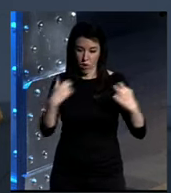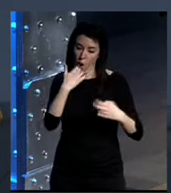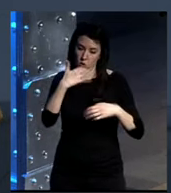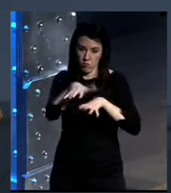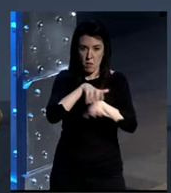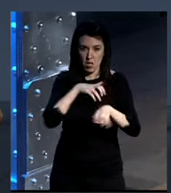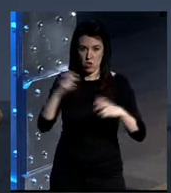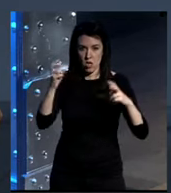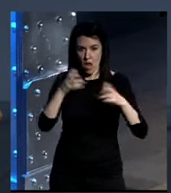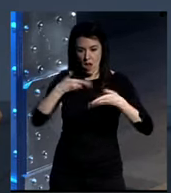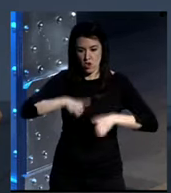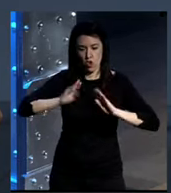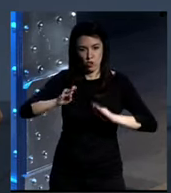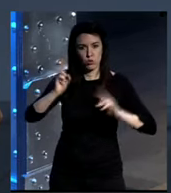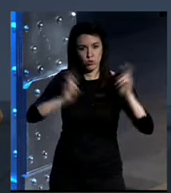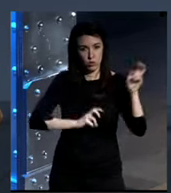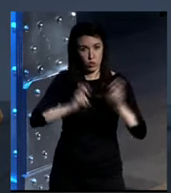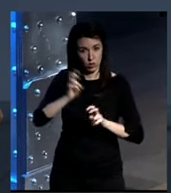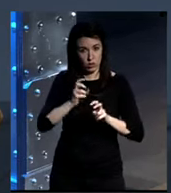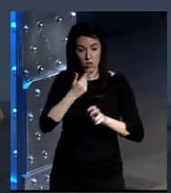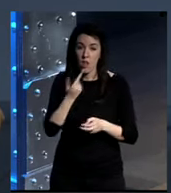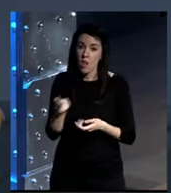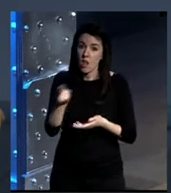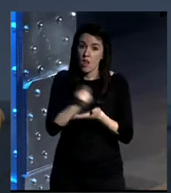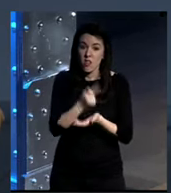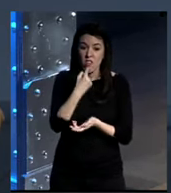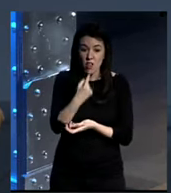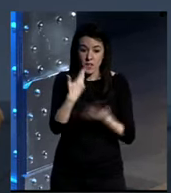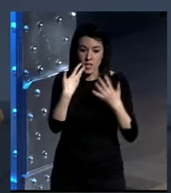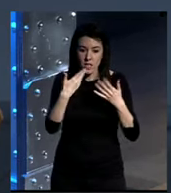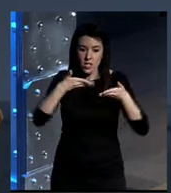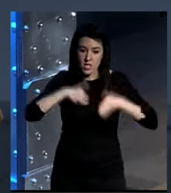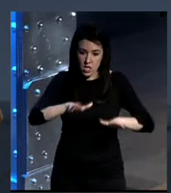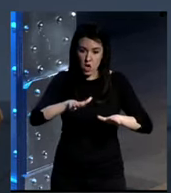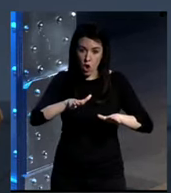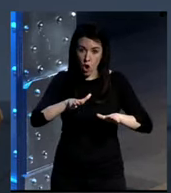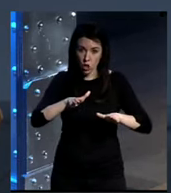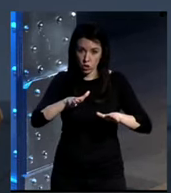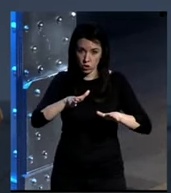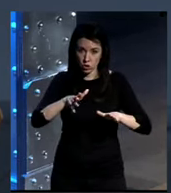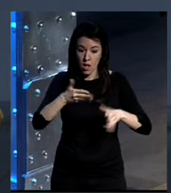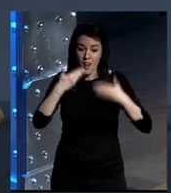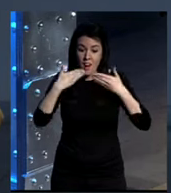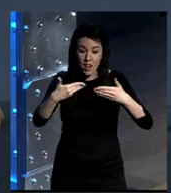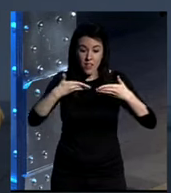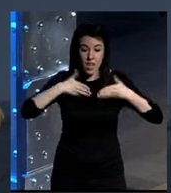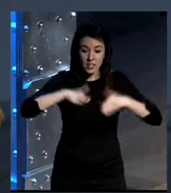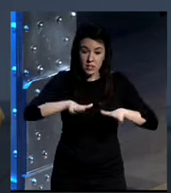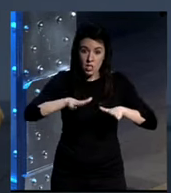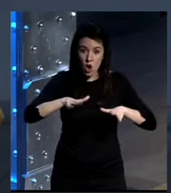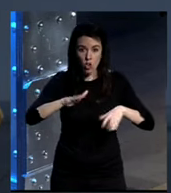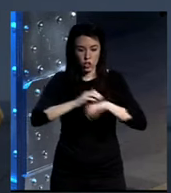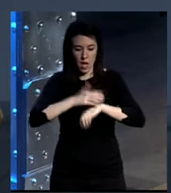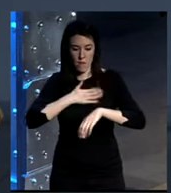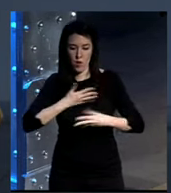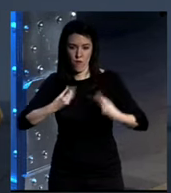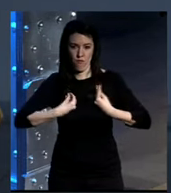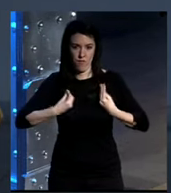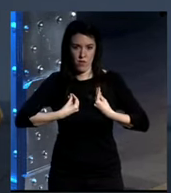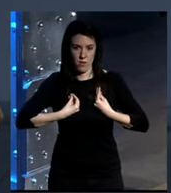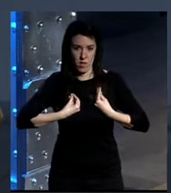todos. Huelga decir que en ellos vivirá nuestro amigo y que no olvidarán el